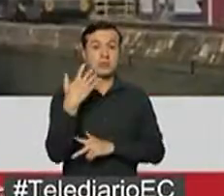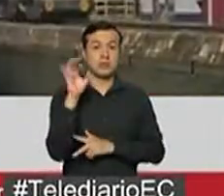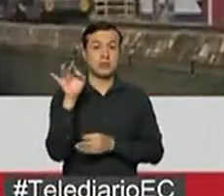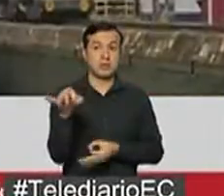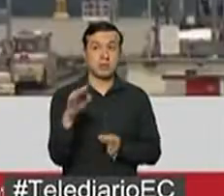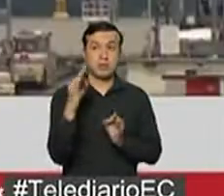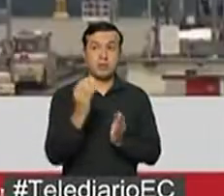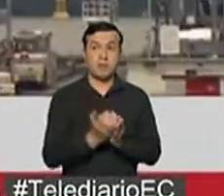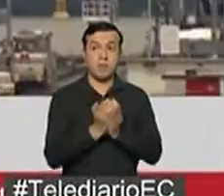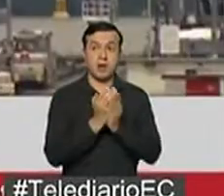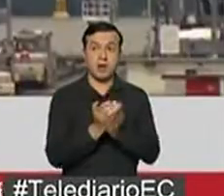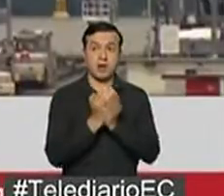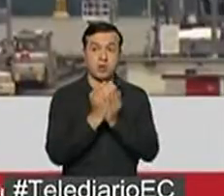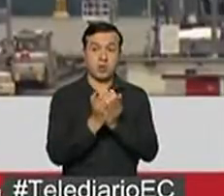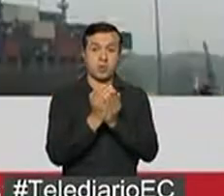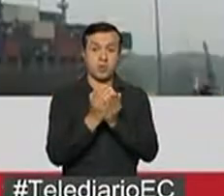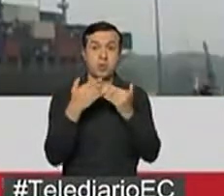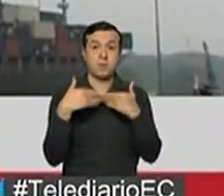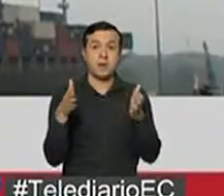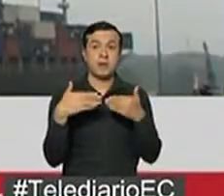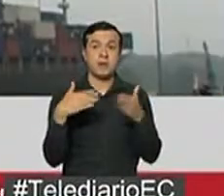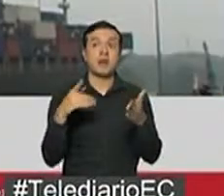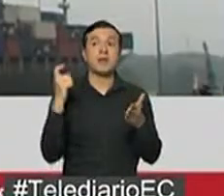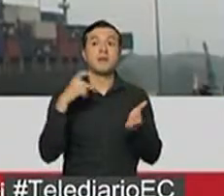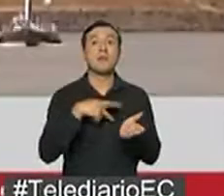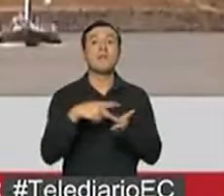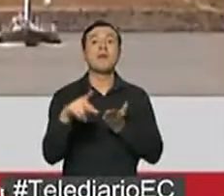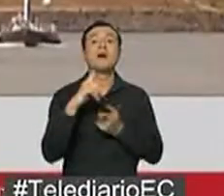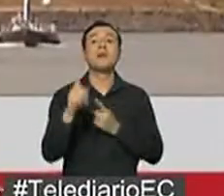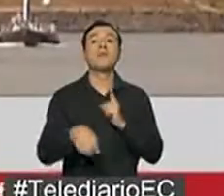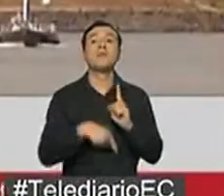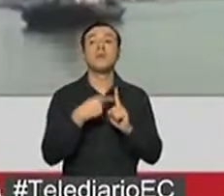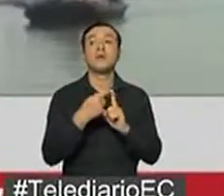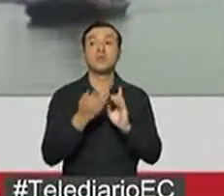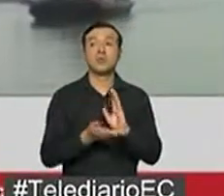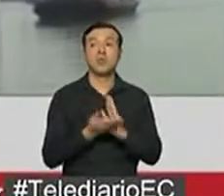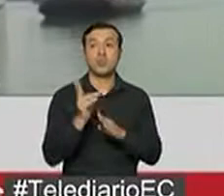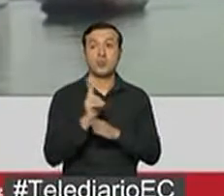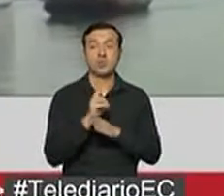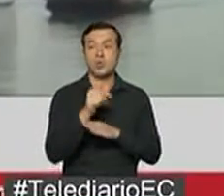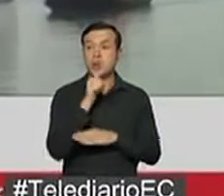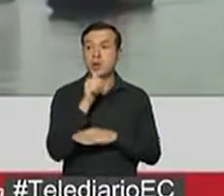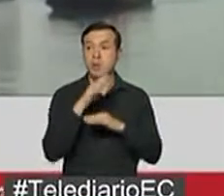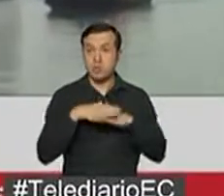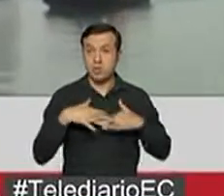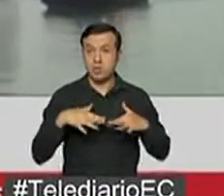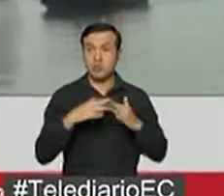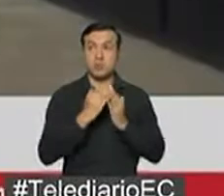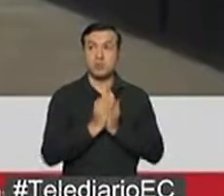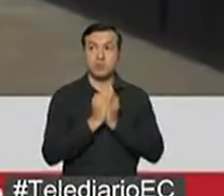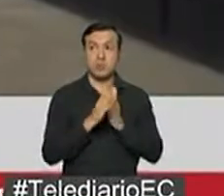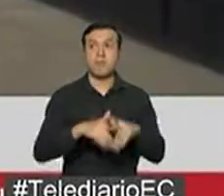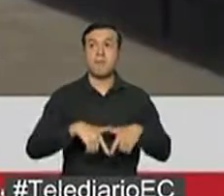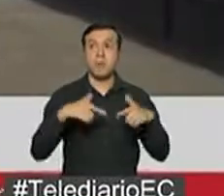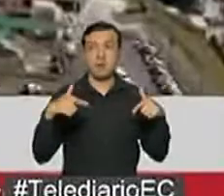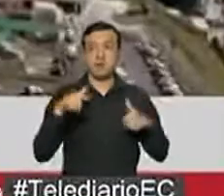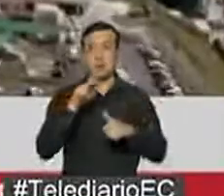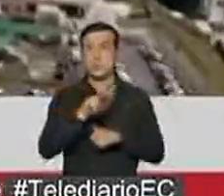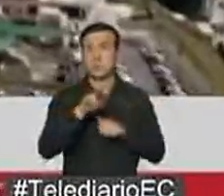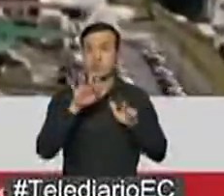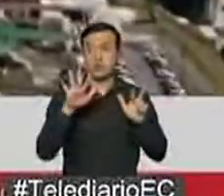los buques que crucen el canal de panamá deberán pagar una tasa por el uso del agua los cargueros mayores de